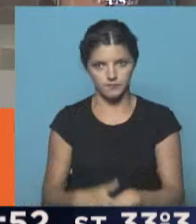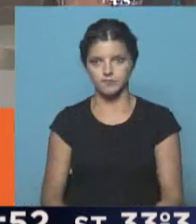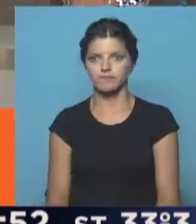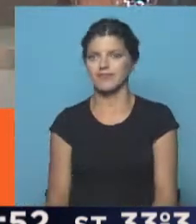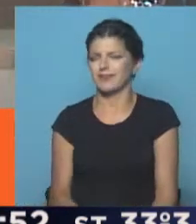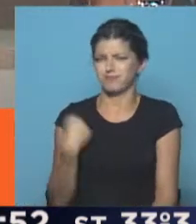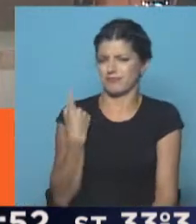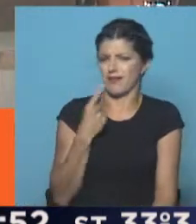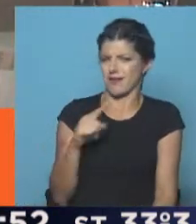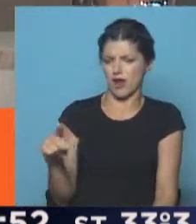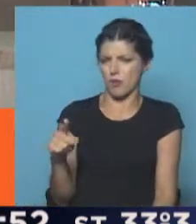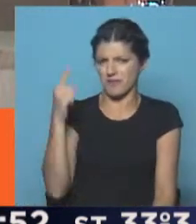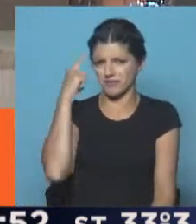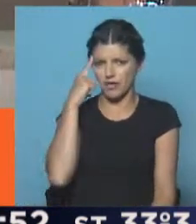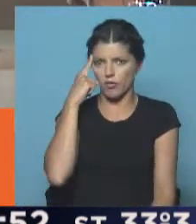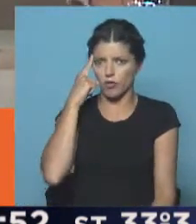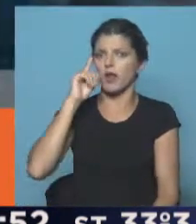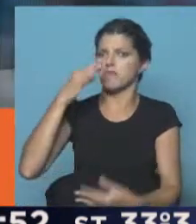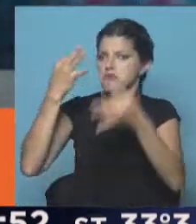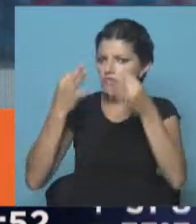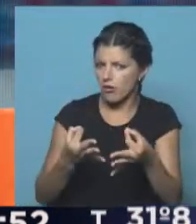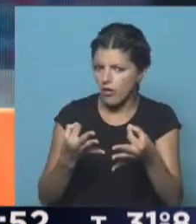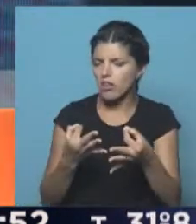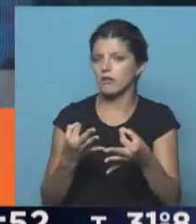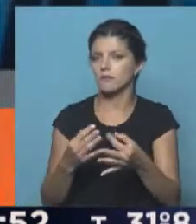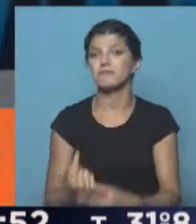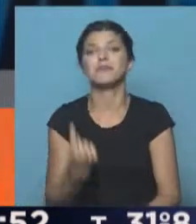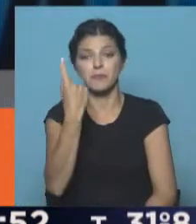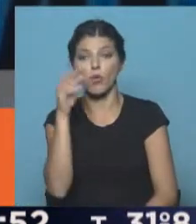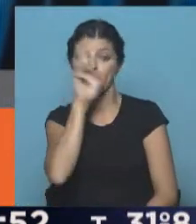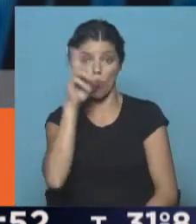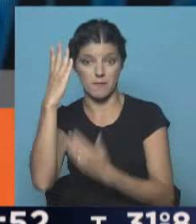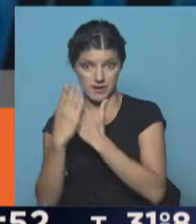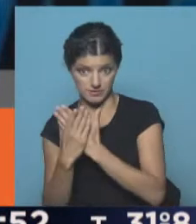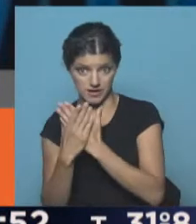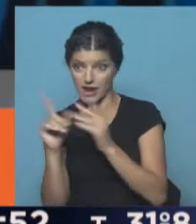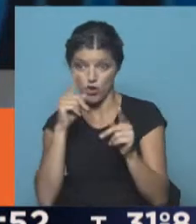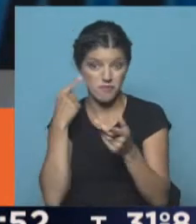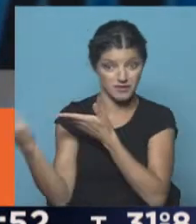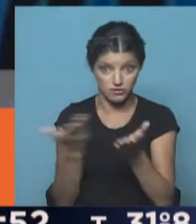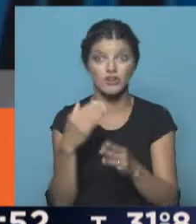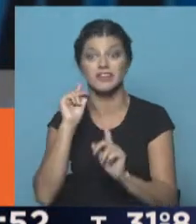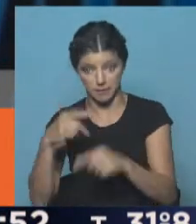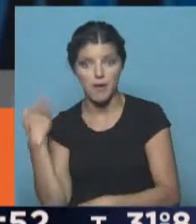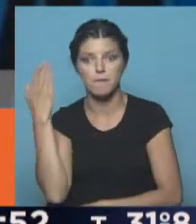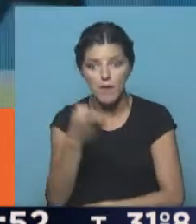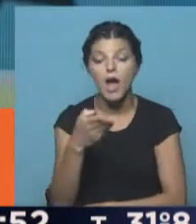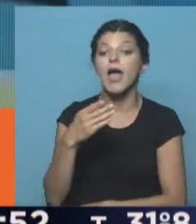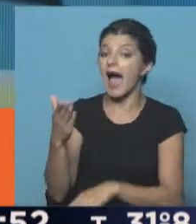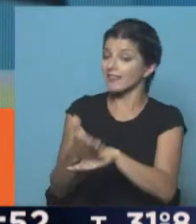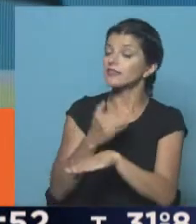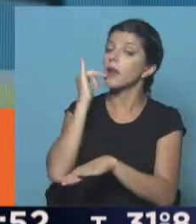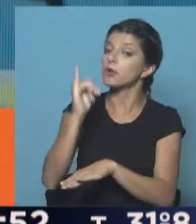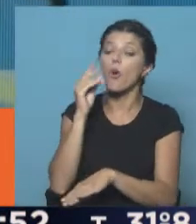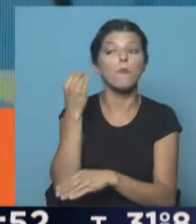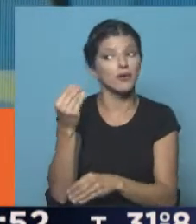desde el punto de vista diplomático, es inusual, primero, la actitud de una ministra que va a un lugar al que no es invitada, se le explica por qué no es invitada, no es la ministra